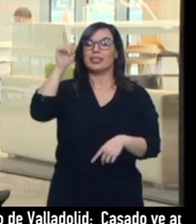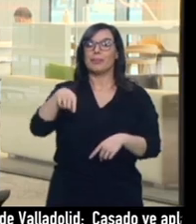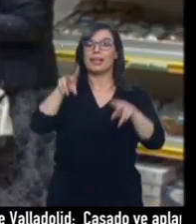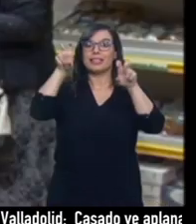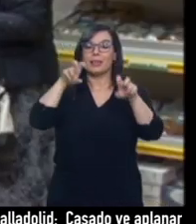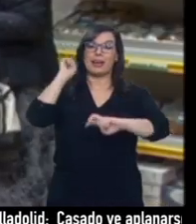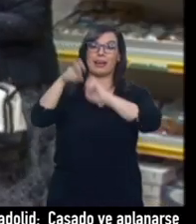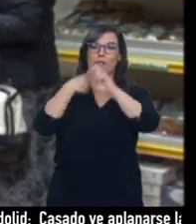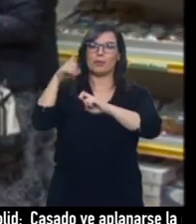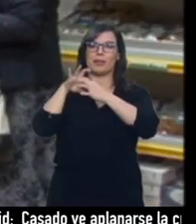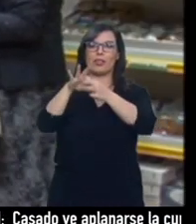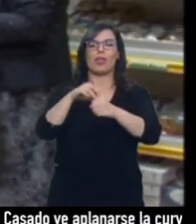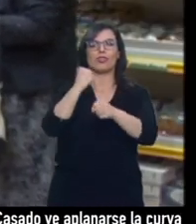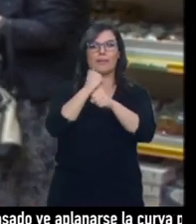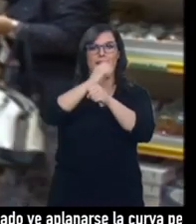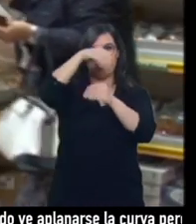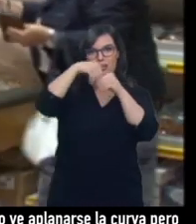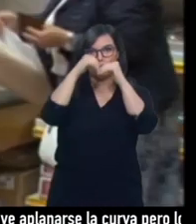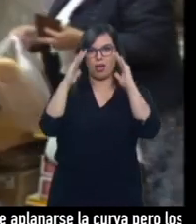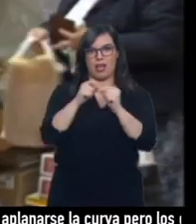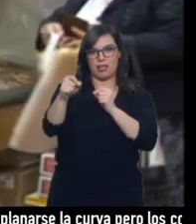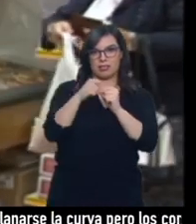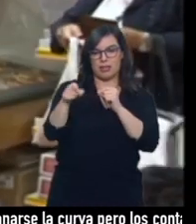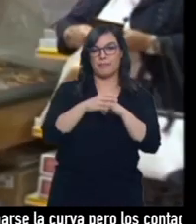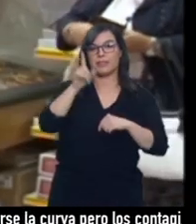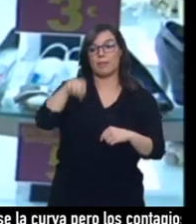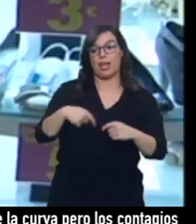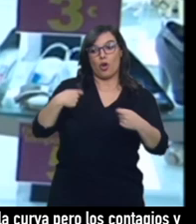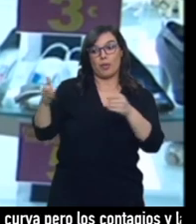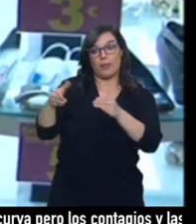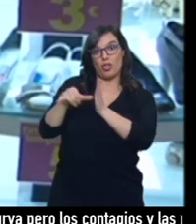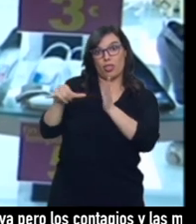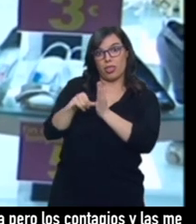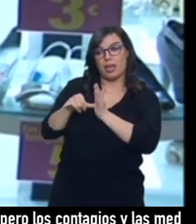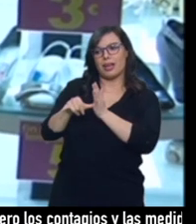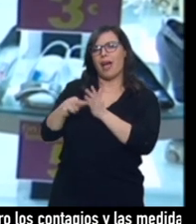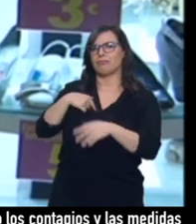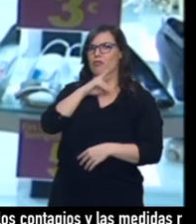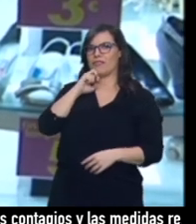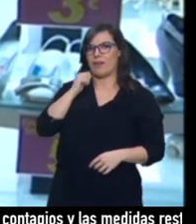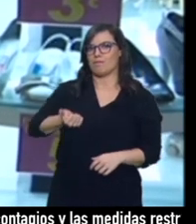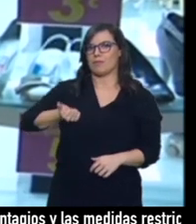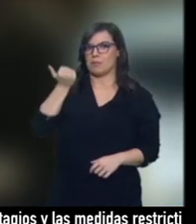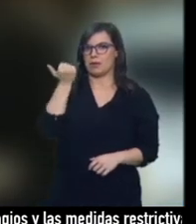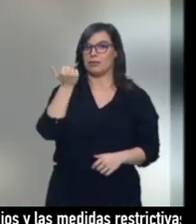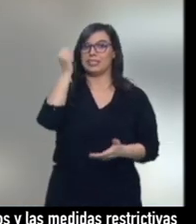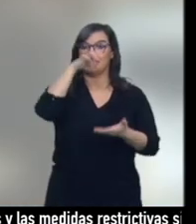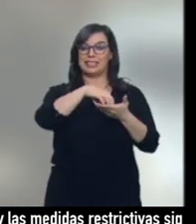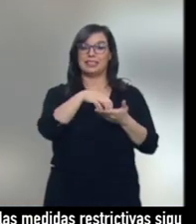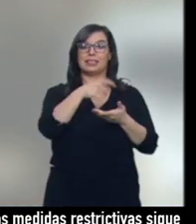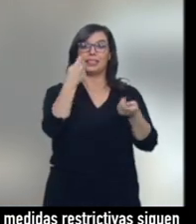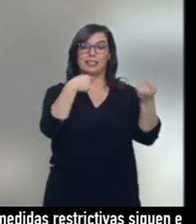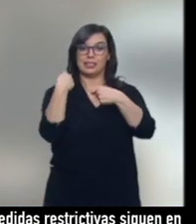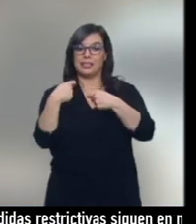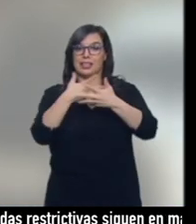con el teletrabajo. La pandemia ha hecho que valoremos más el comercio de cercanía. La compra en grandes cadenas de distribución sigue siendo la opción